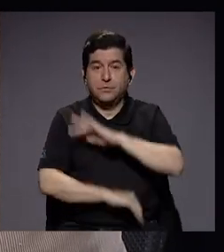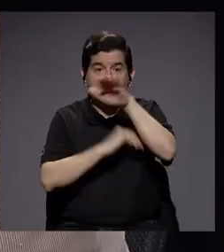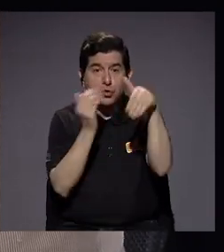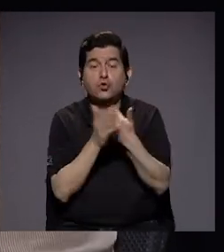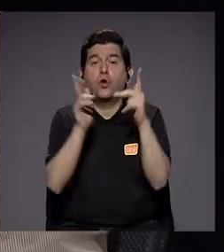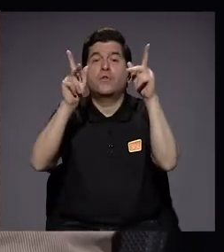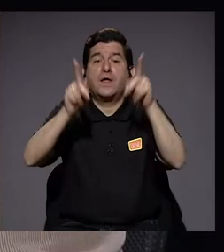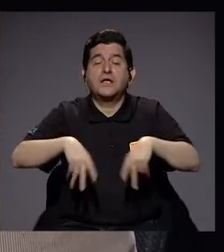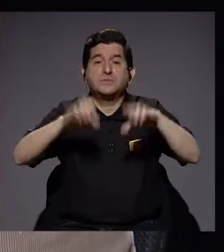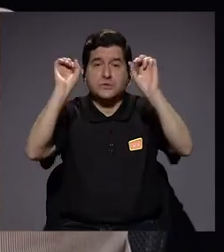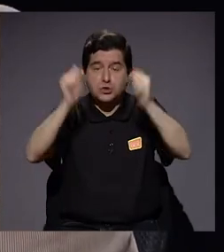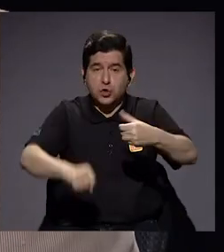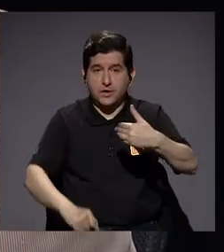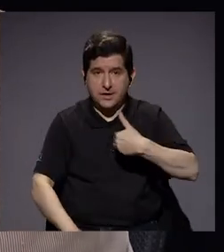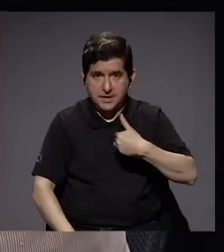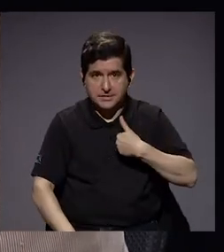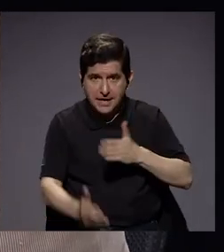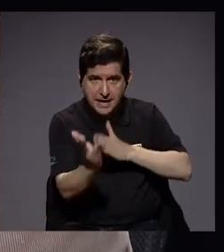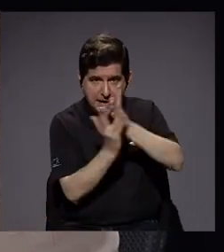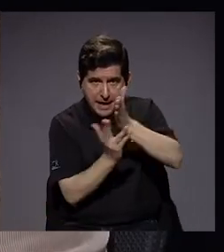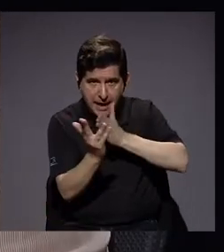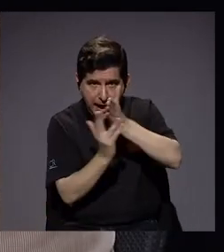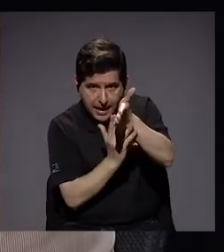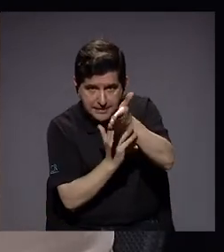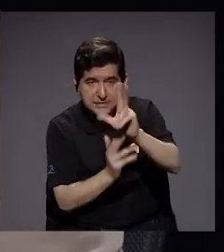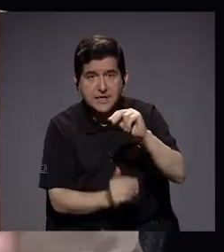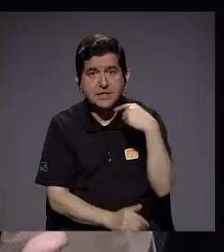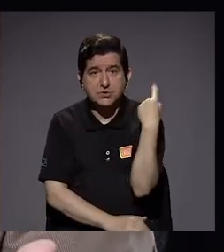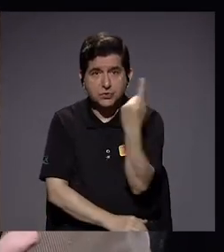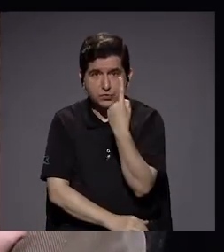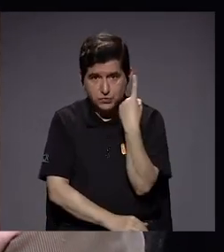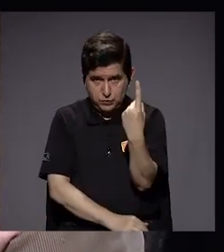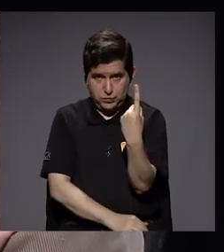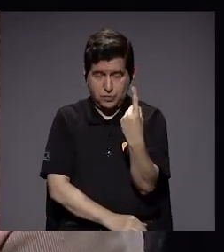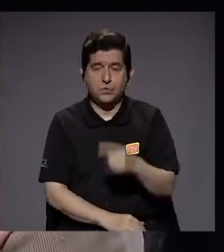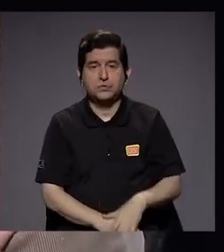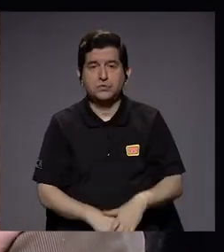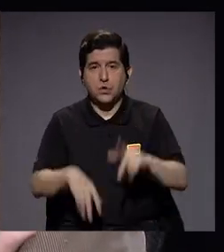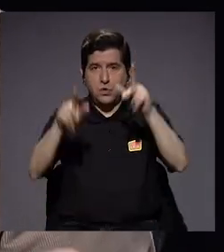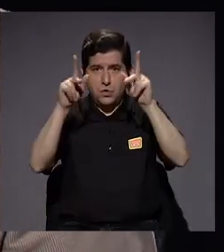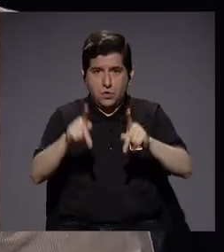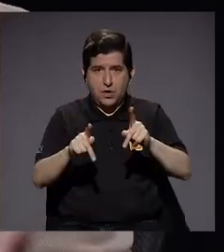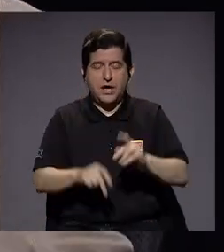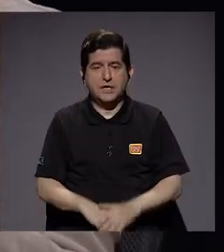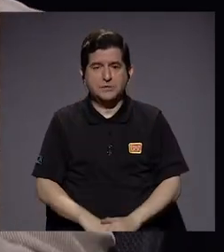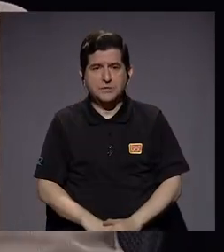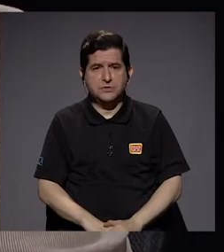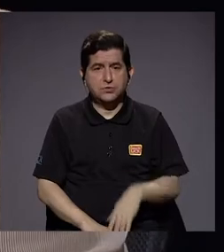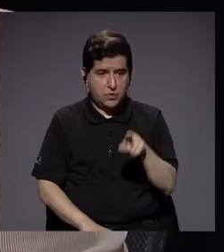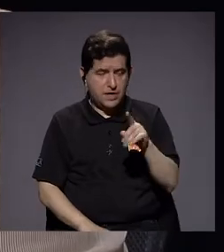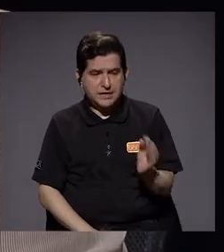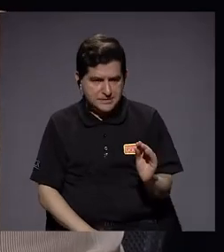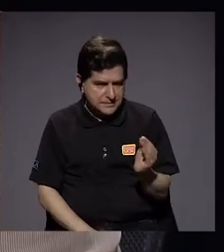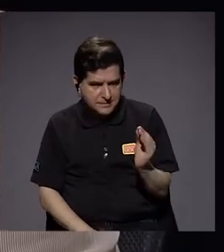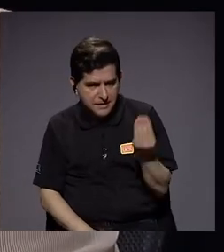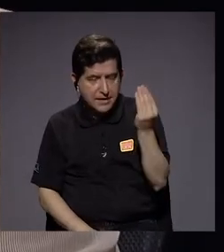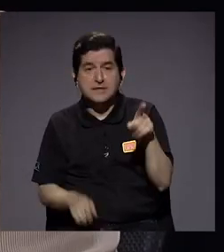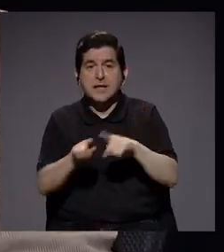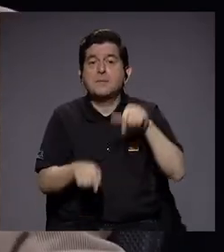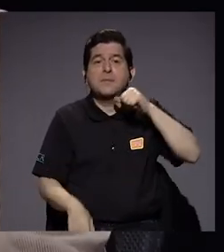Para que todas las personas podamos tener acceso, no solamente a las personas que vienen creciendo, sino también